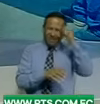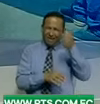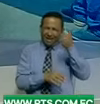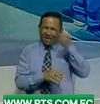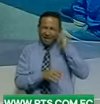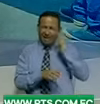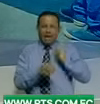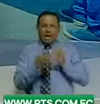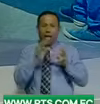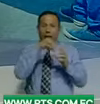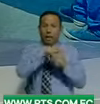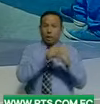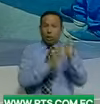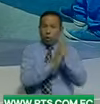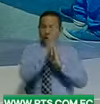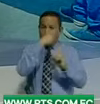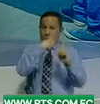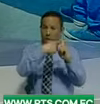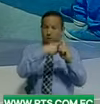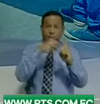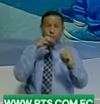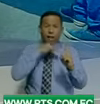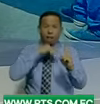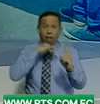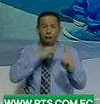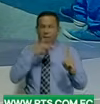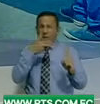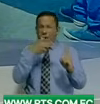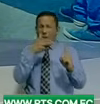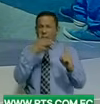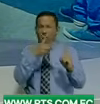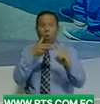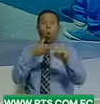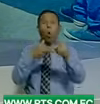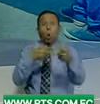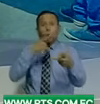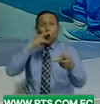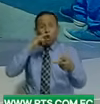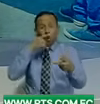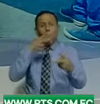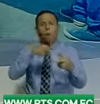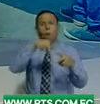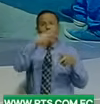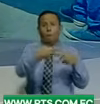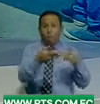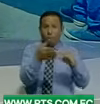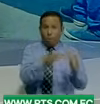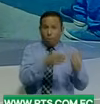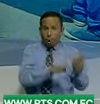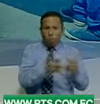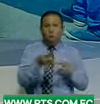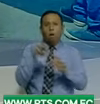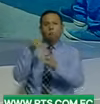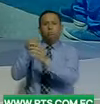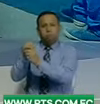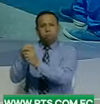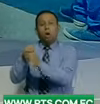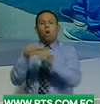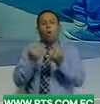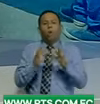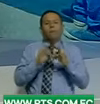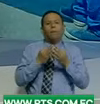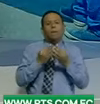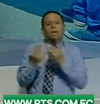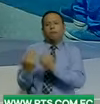sicarios dentro de una iglesia en Manta fueron retirados del centro forense y trasladados a sus hogares. El menor de 11 años,